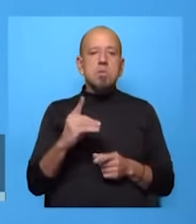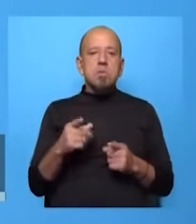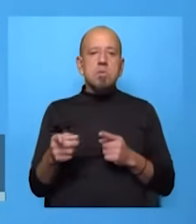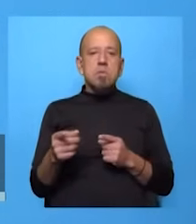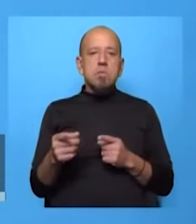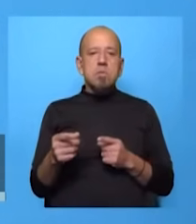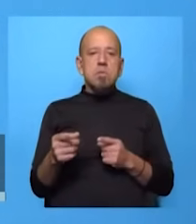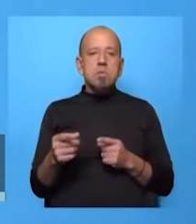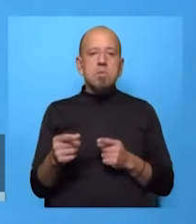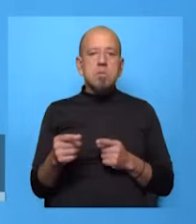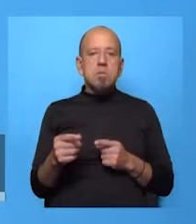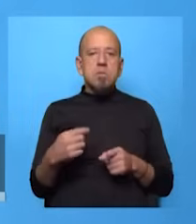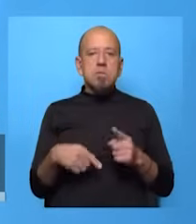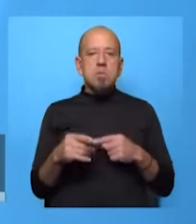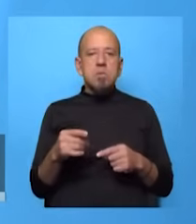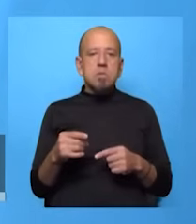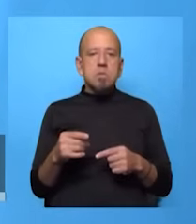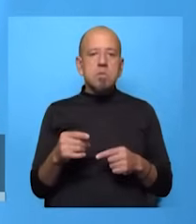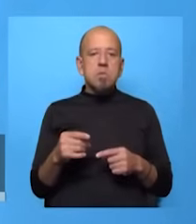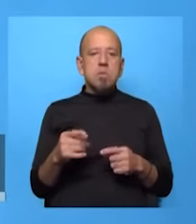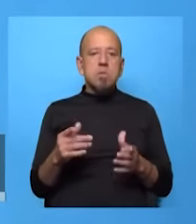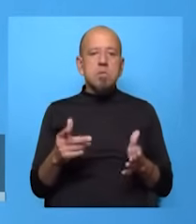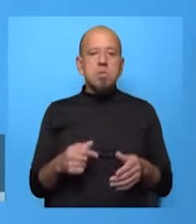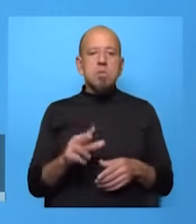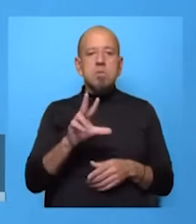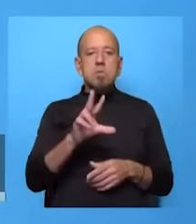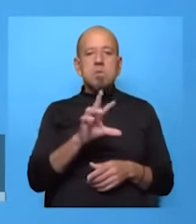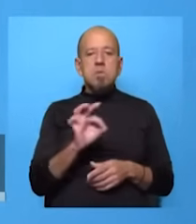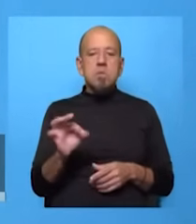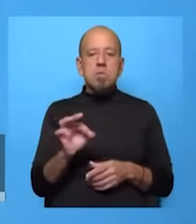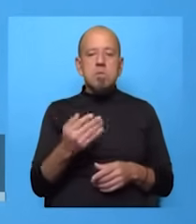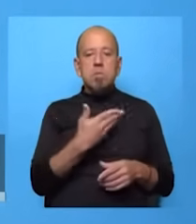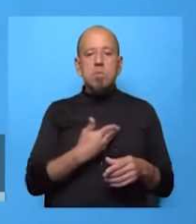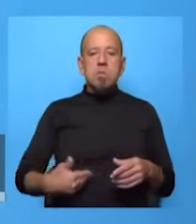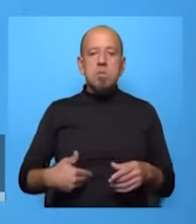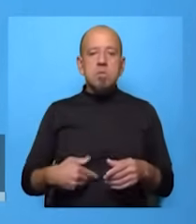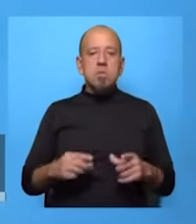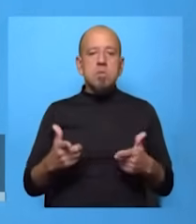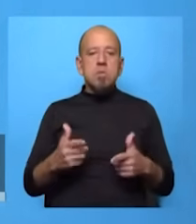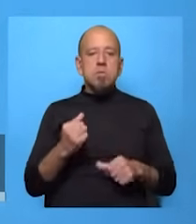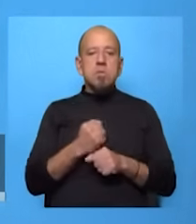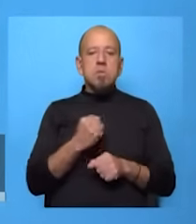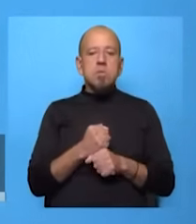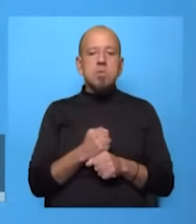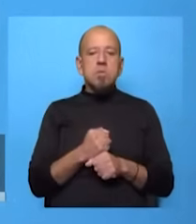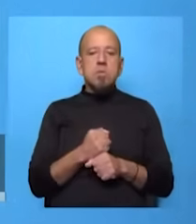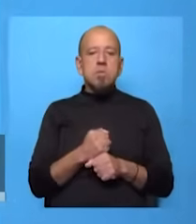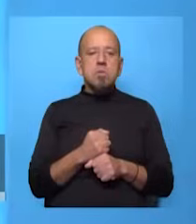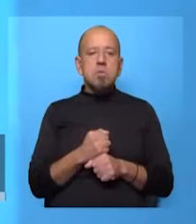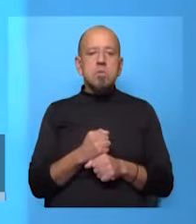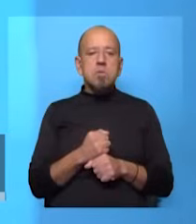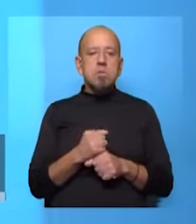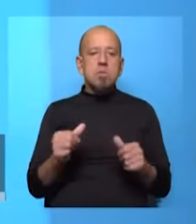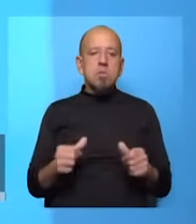mejoraron pero ahora además tenemos la situación de que tenemos 300 maestras es el reclamo que hay hoy que no tienen trabajo o sea tenemos hemos